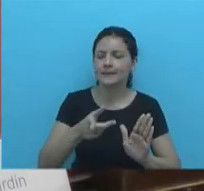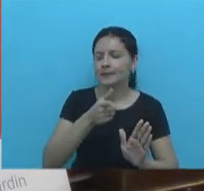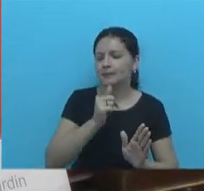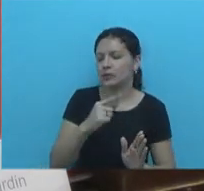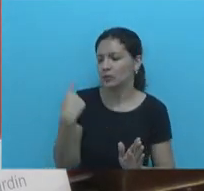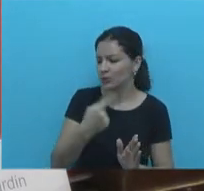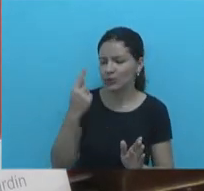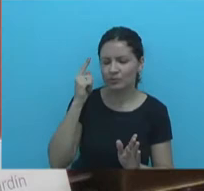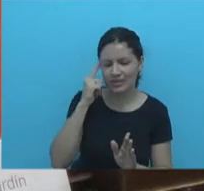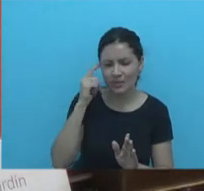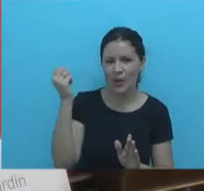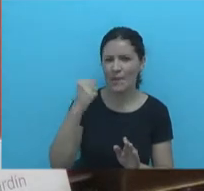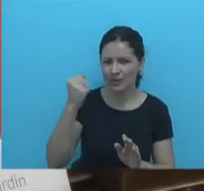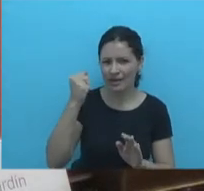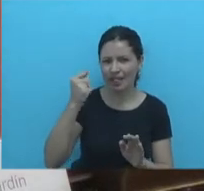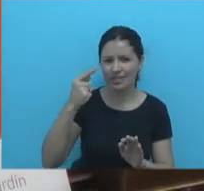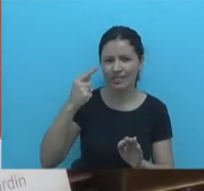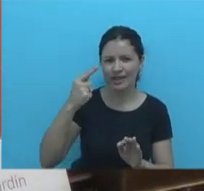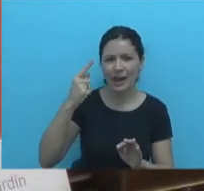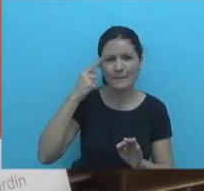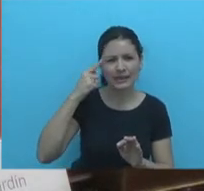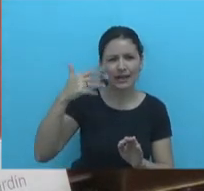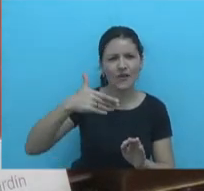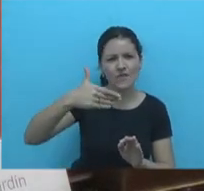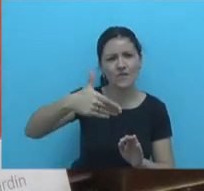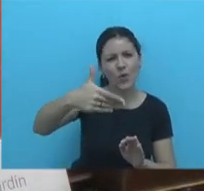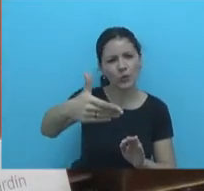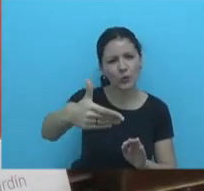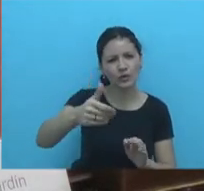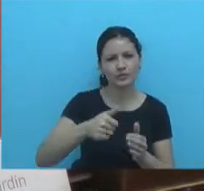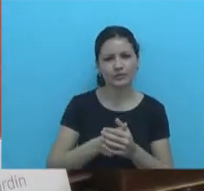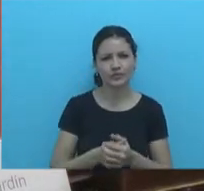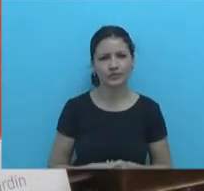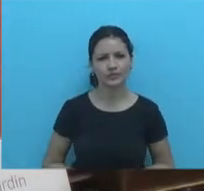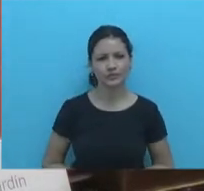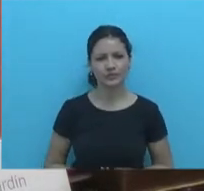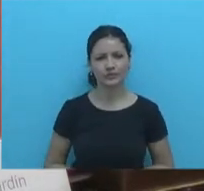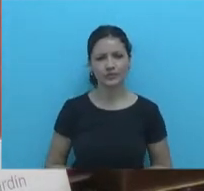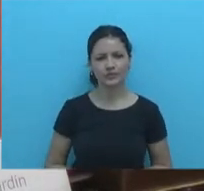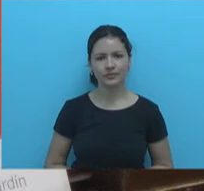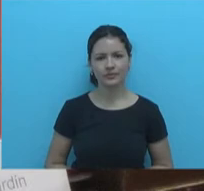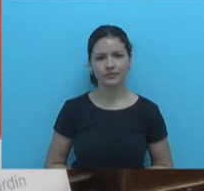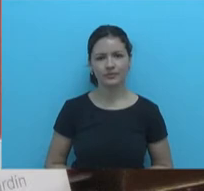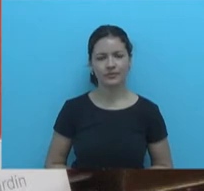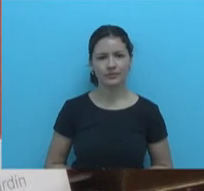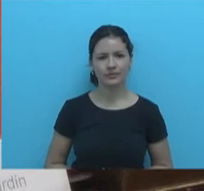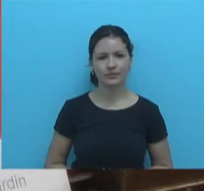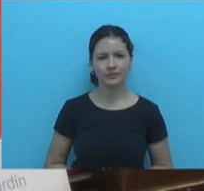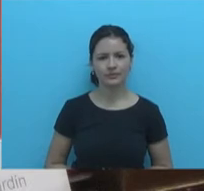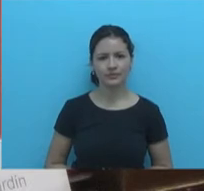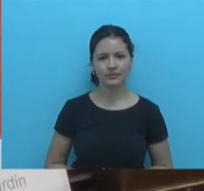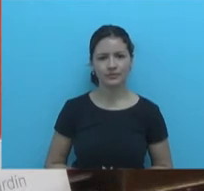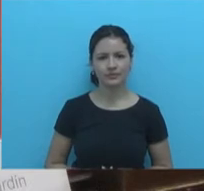el proyectarse en la vida, porque es una cosa que ardua labor que se tiene como sociedad, como dice nuestra fundamentación